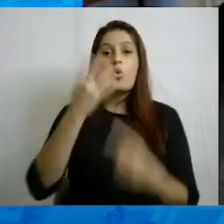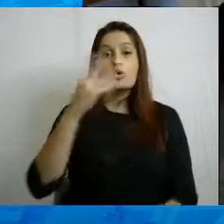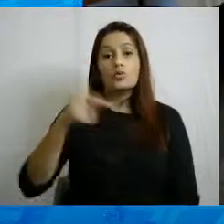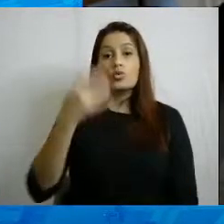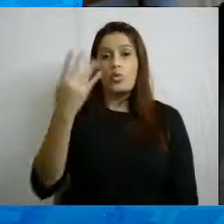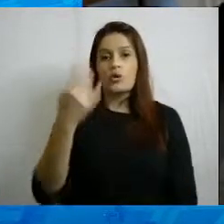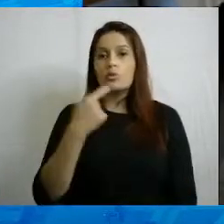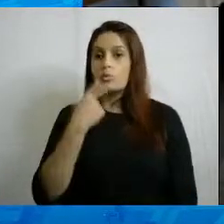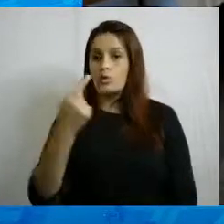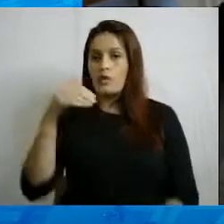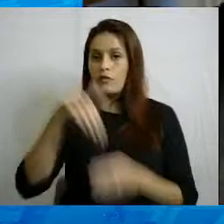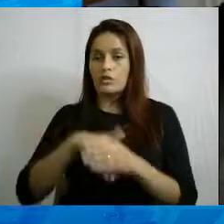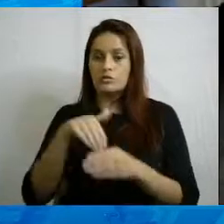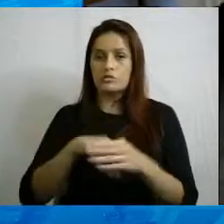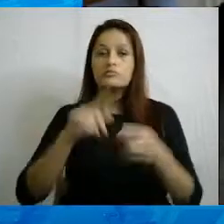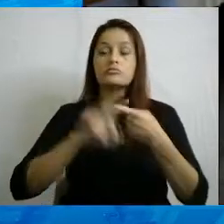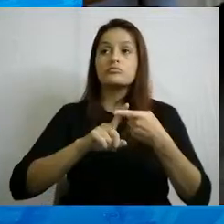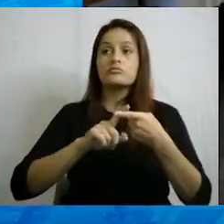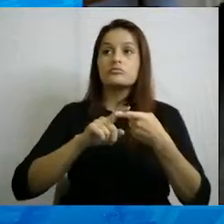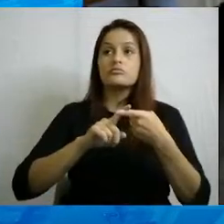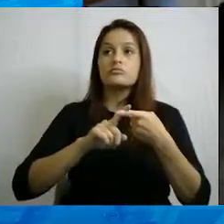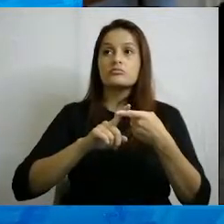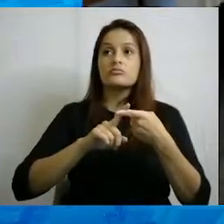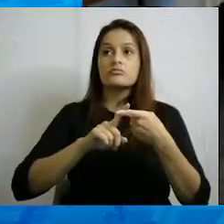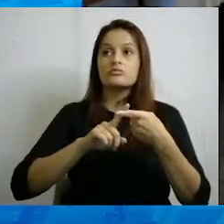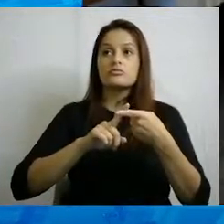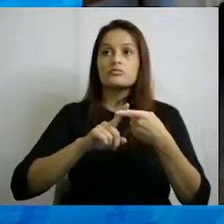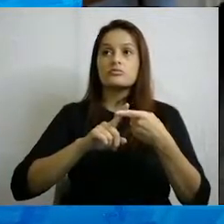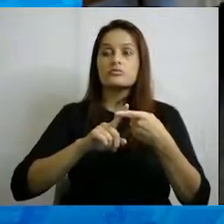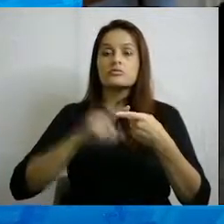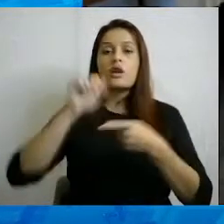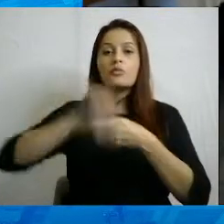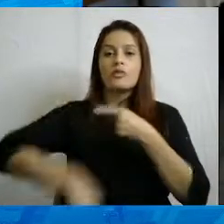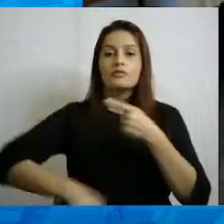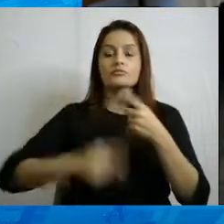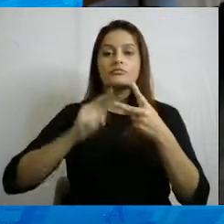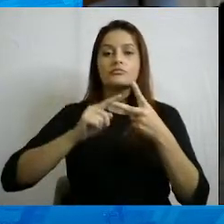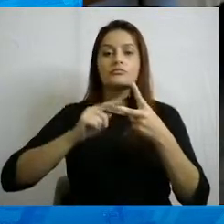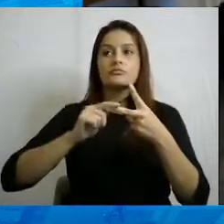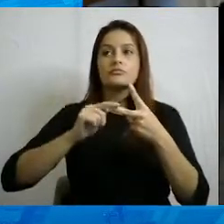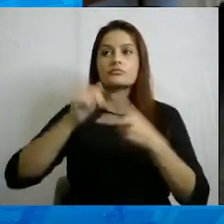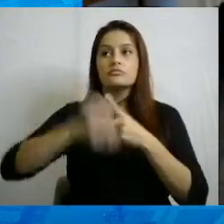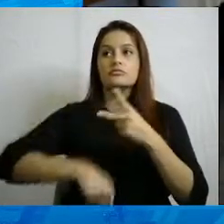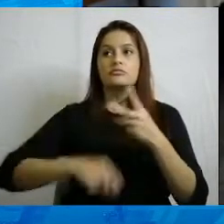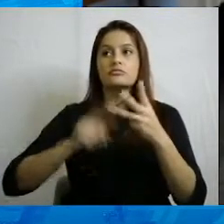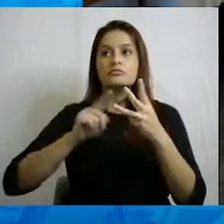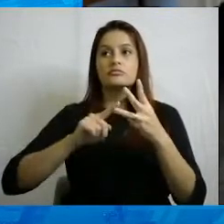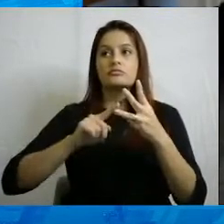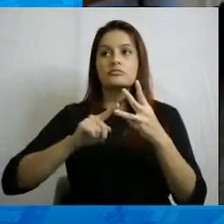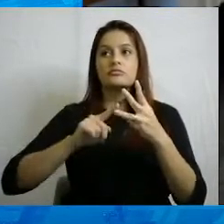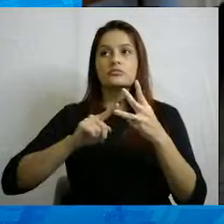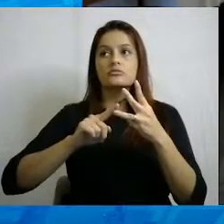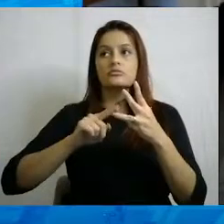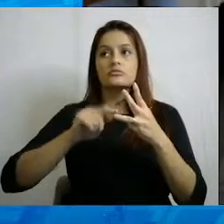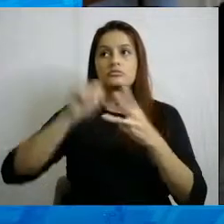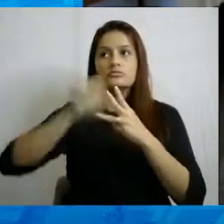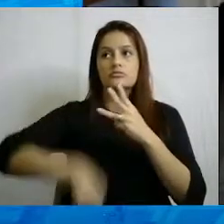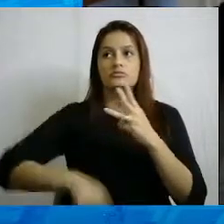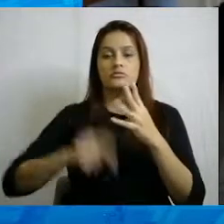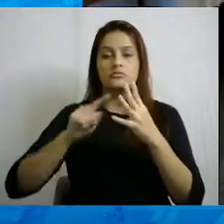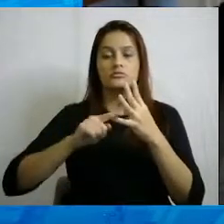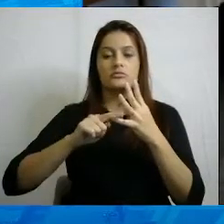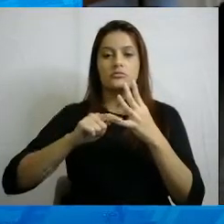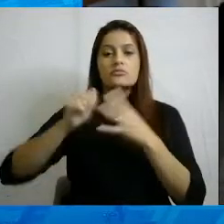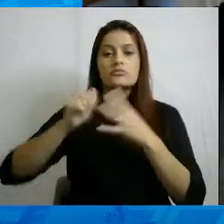primera. Martínez. Apruebo. Domínguez. Apruebo. Alarcón. Apruebo.